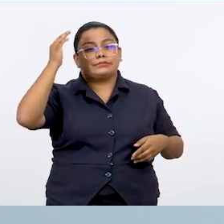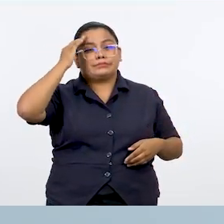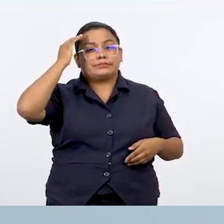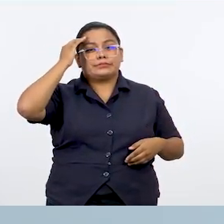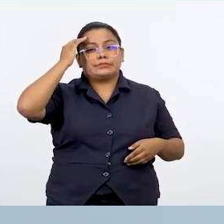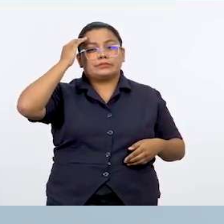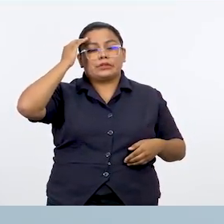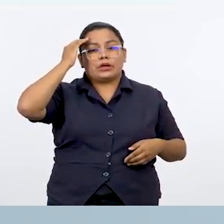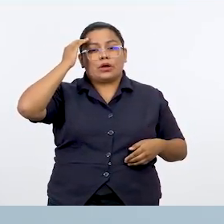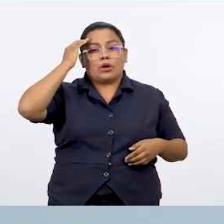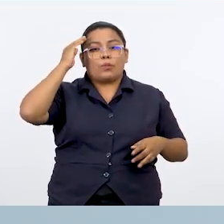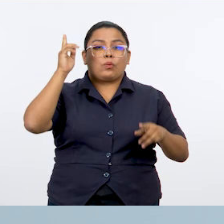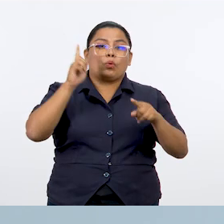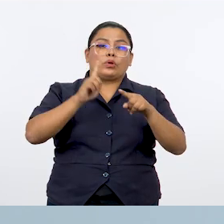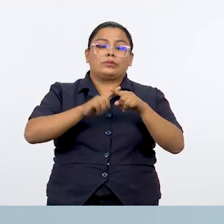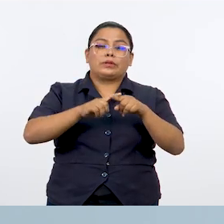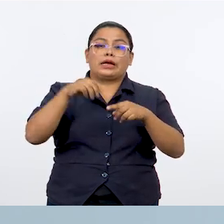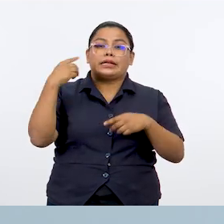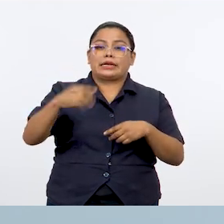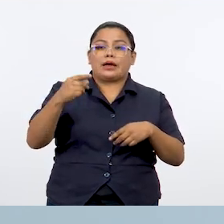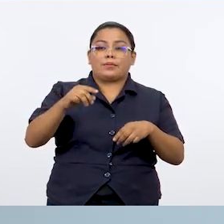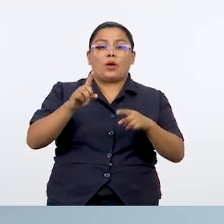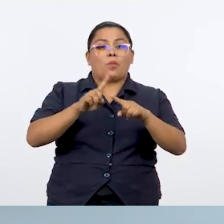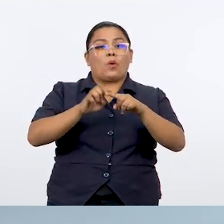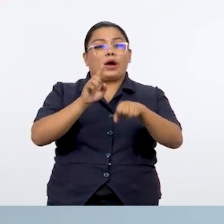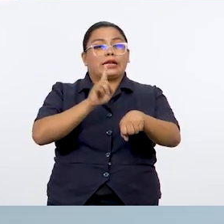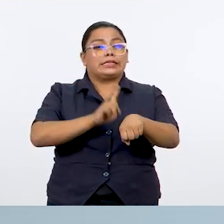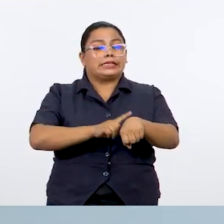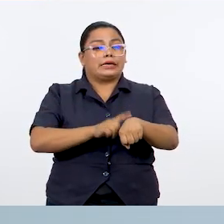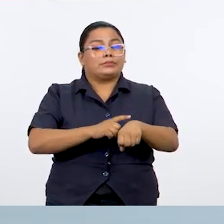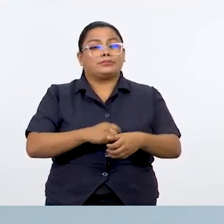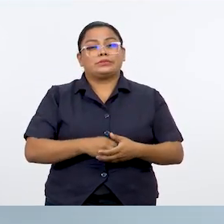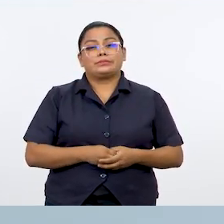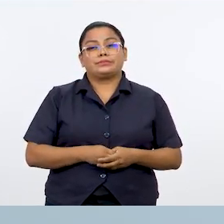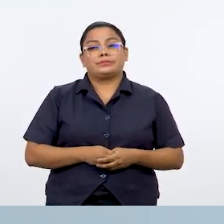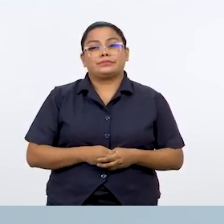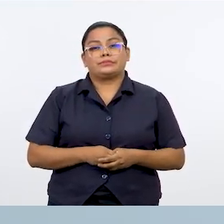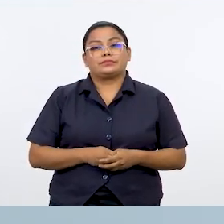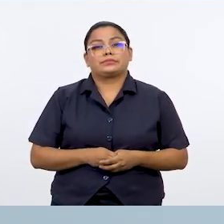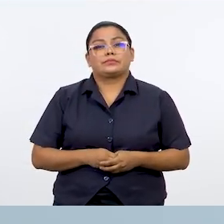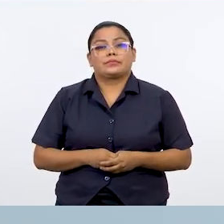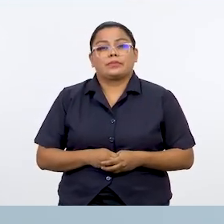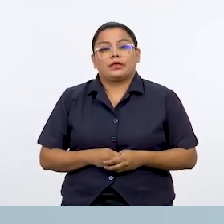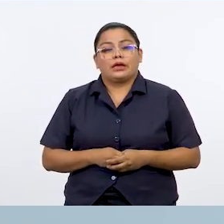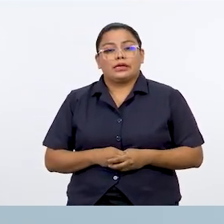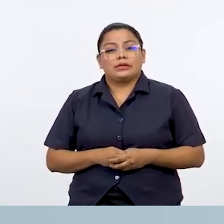encontrar multiplicando la rapidez por la cantidad de horas.